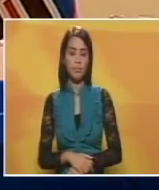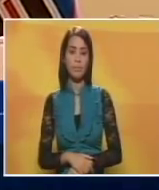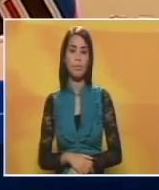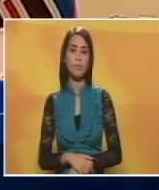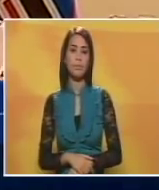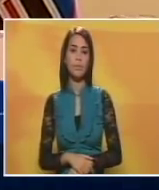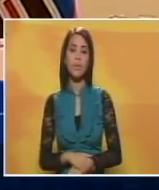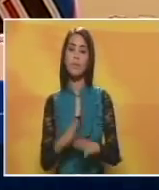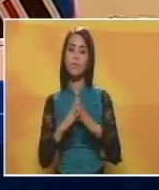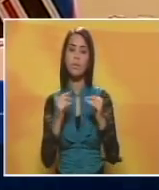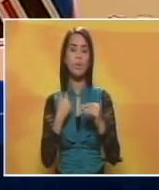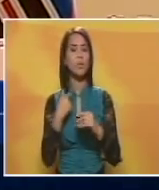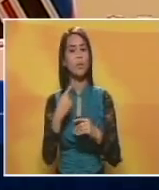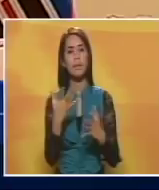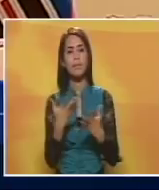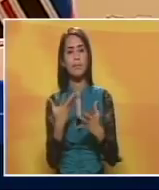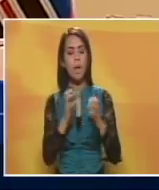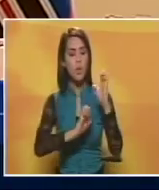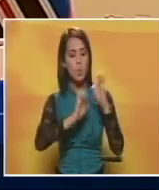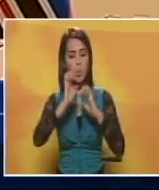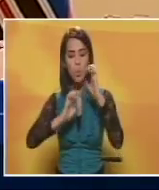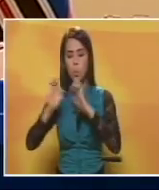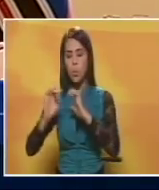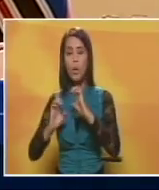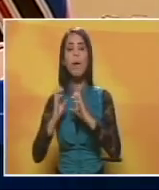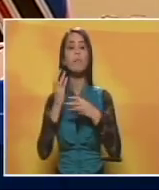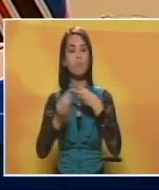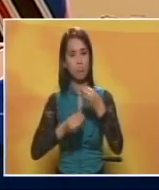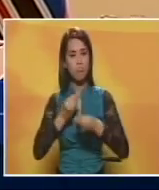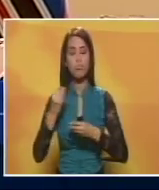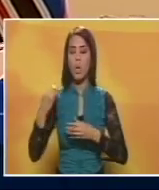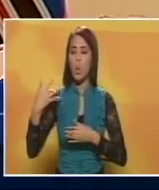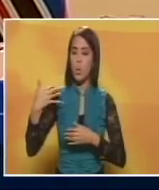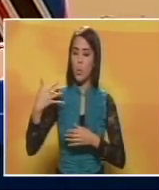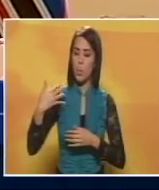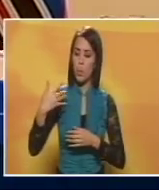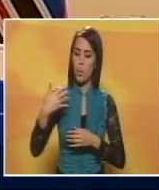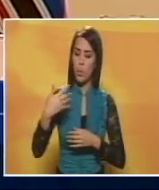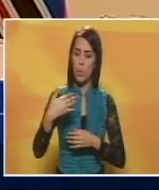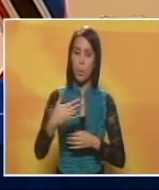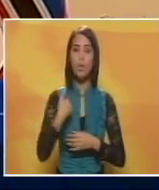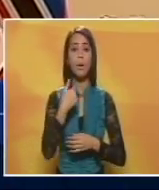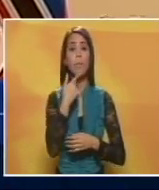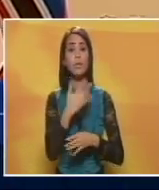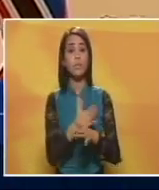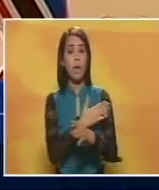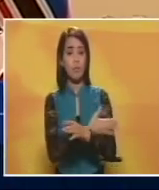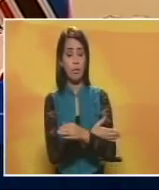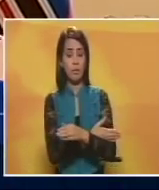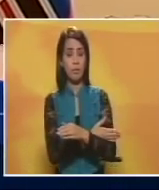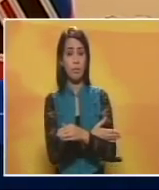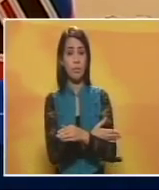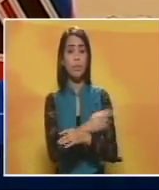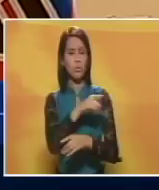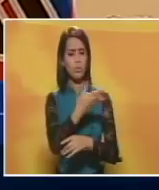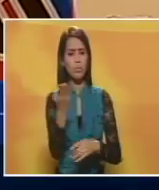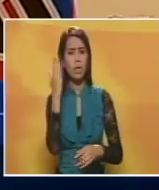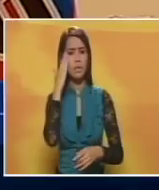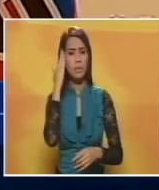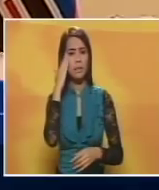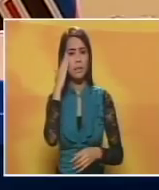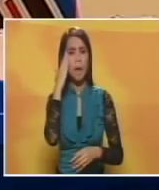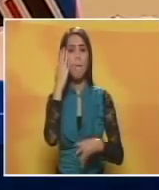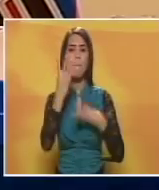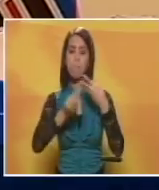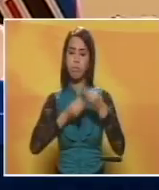Todo lo que tiene que ver con las auditorías se ha venido realizando tal como está pautados. Ya como ustedes bien saben,